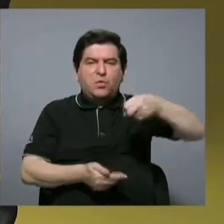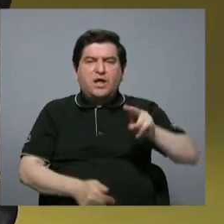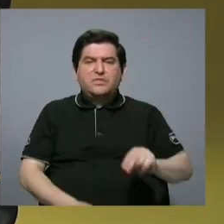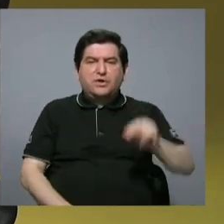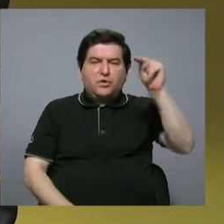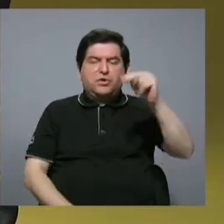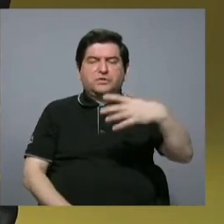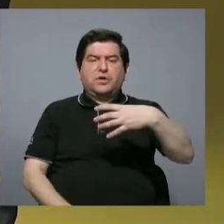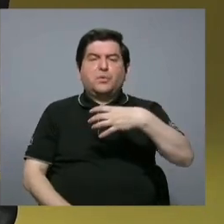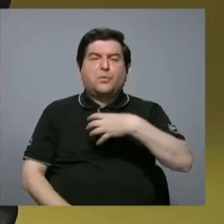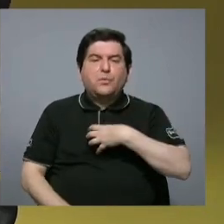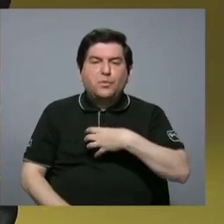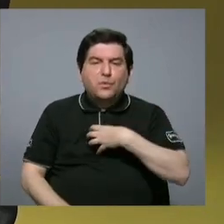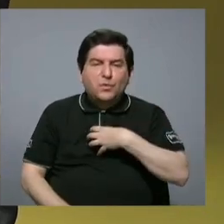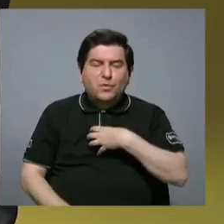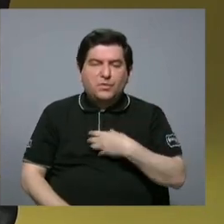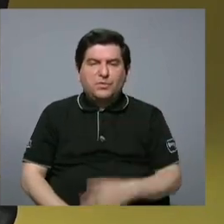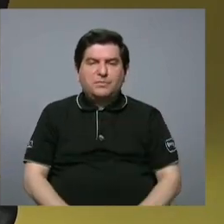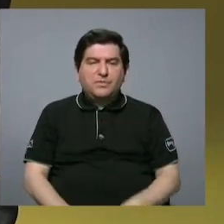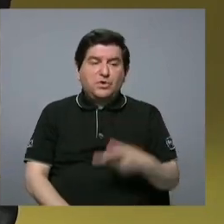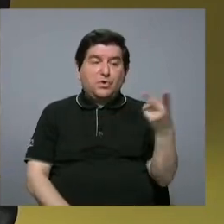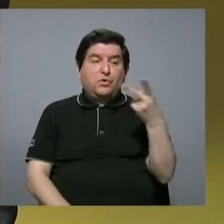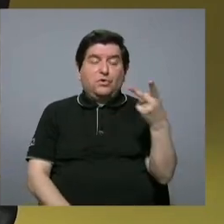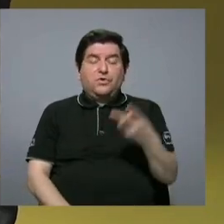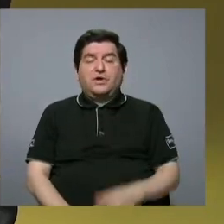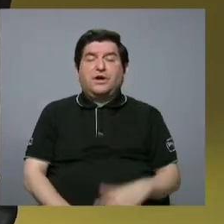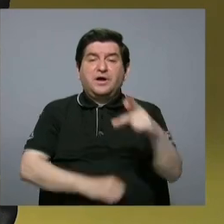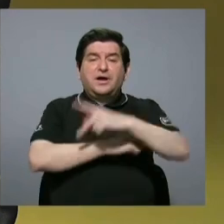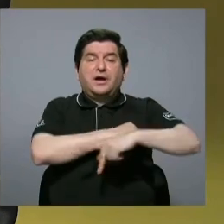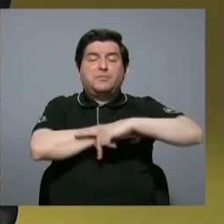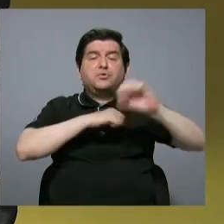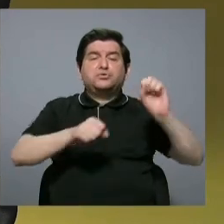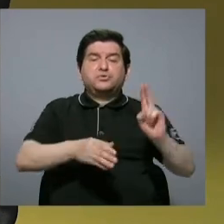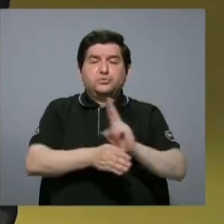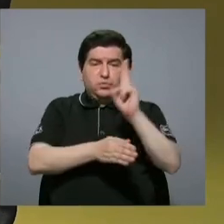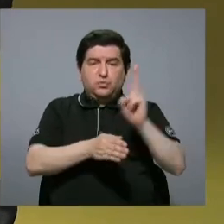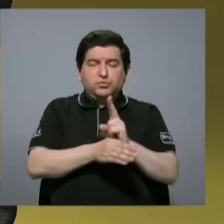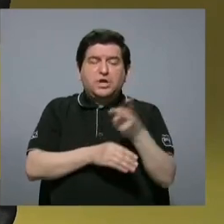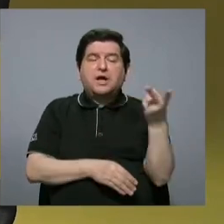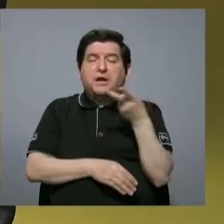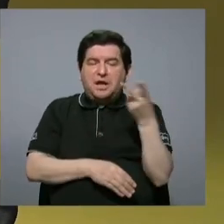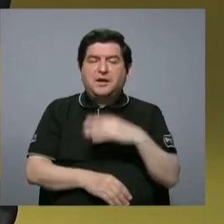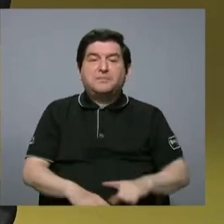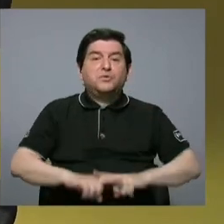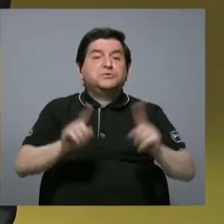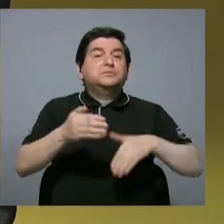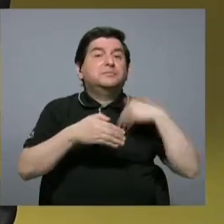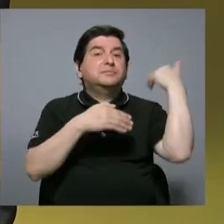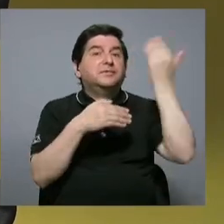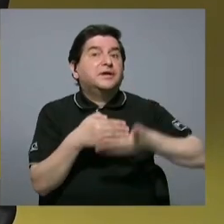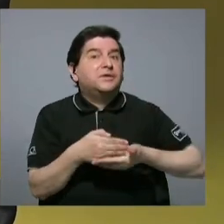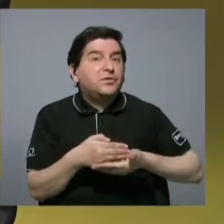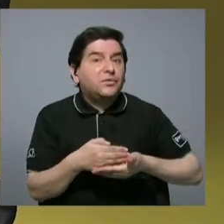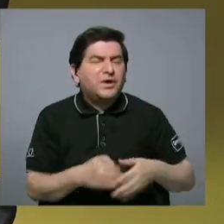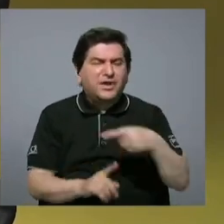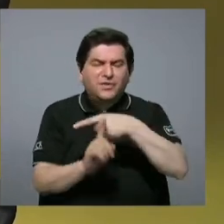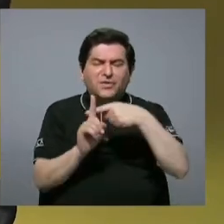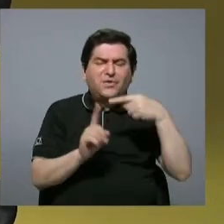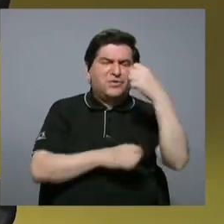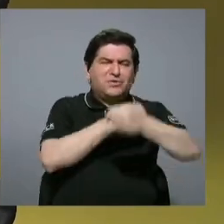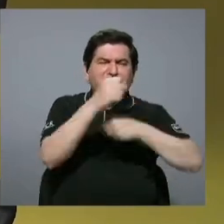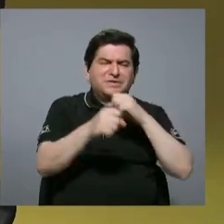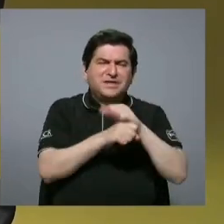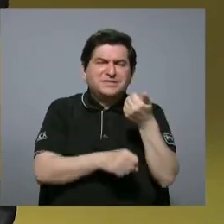de los dos estados y pueden usarlo en forma común. Pero después, a mediados del siglo XIX, hay